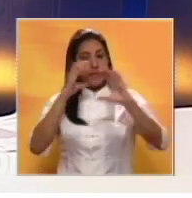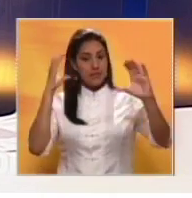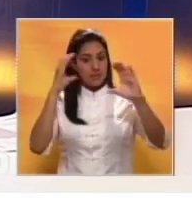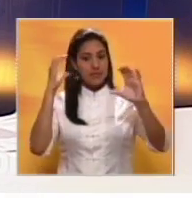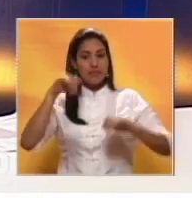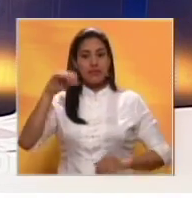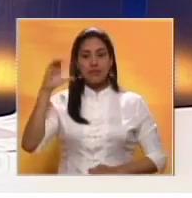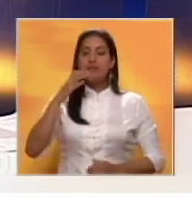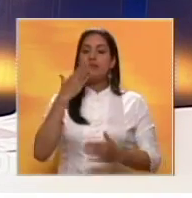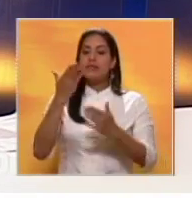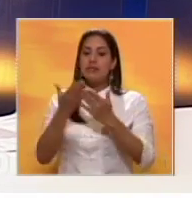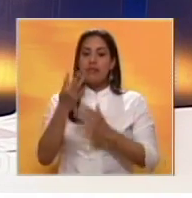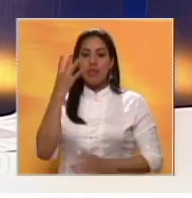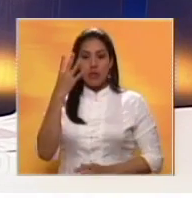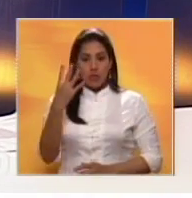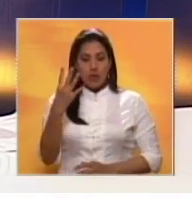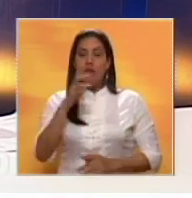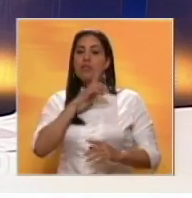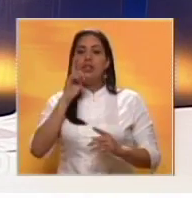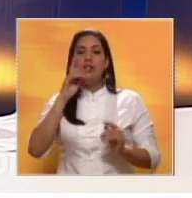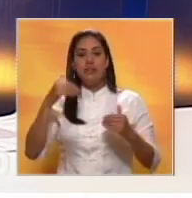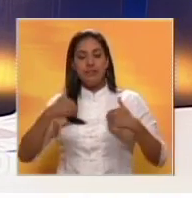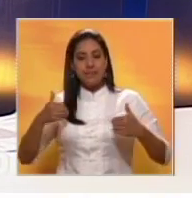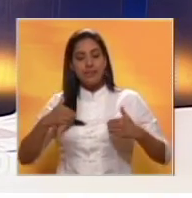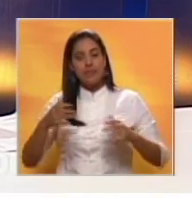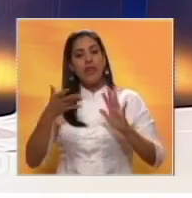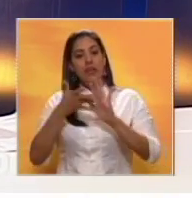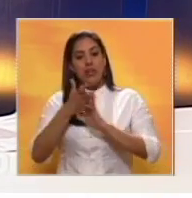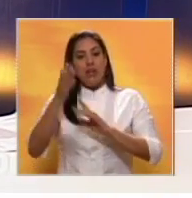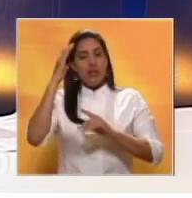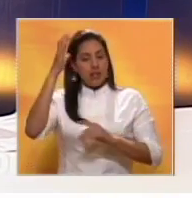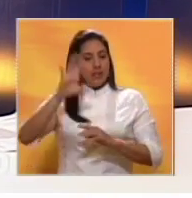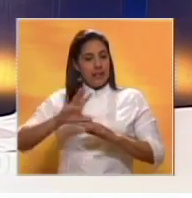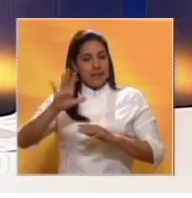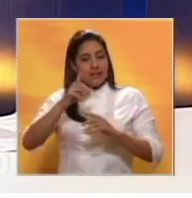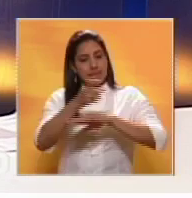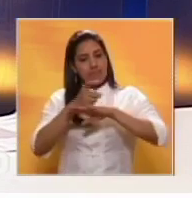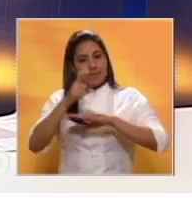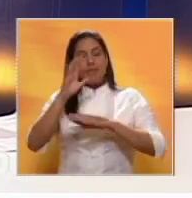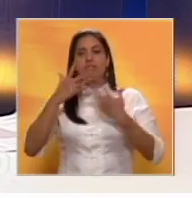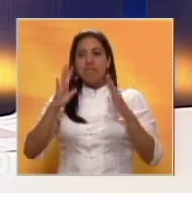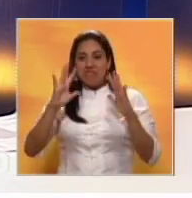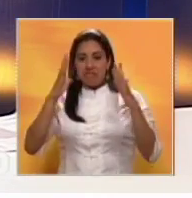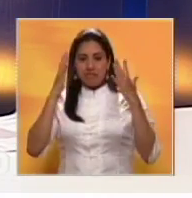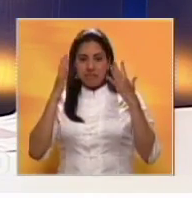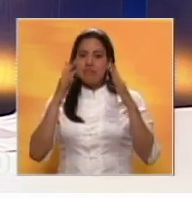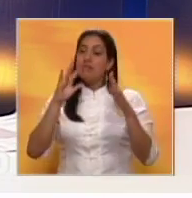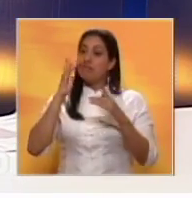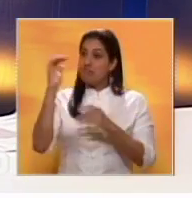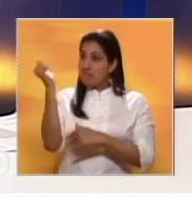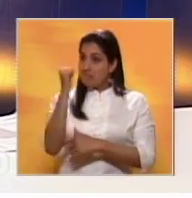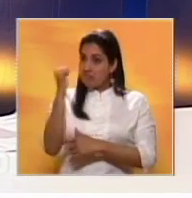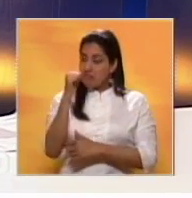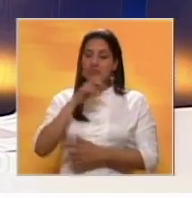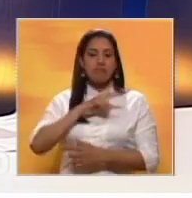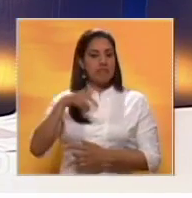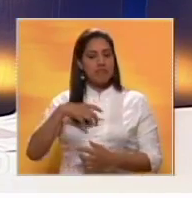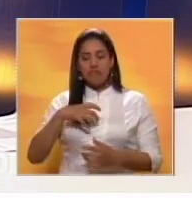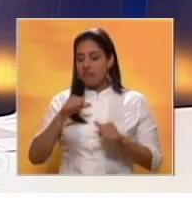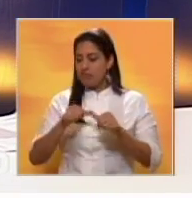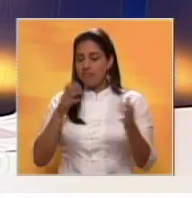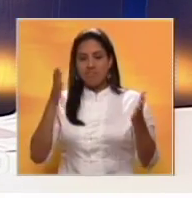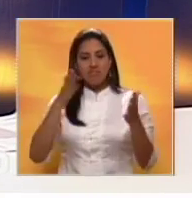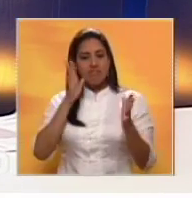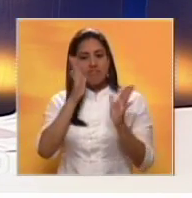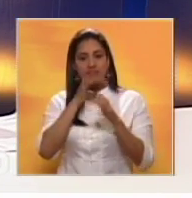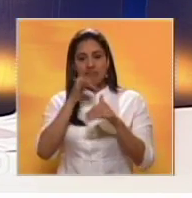Transportistas de Caracas presentaron 4 aspectos que van a someter a la consideración del gobierno nacional para poder sobrevivir. De lo contrario, aseguran que no podrían seguir